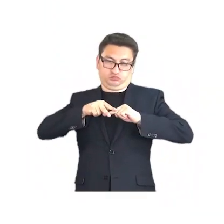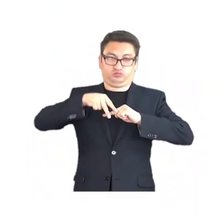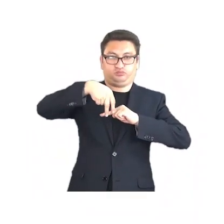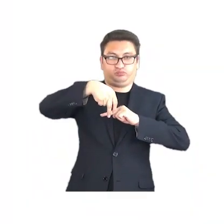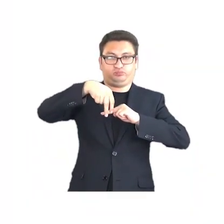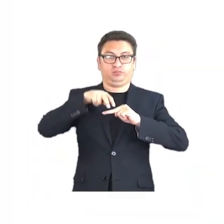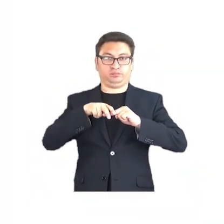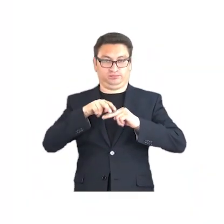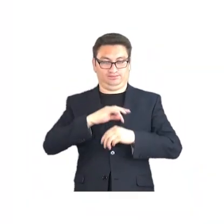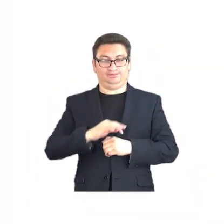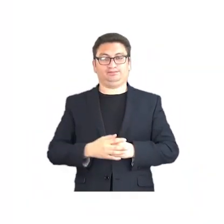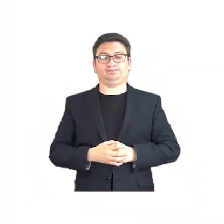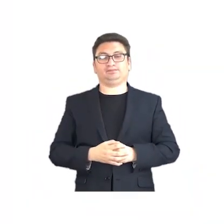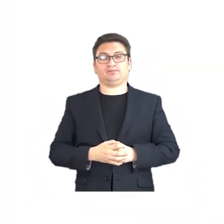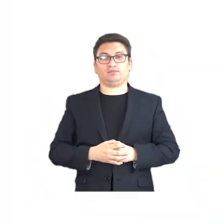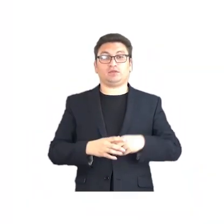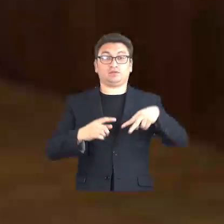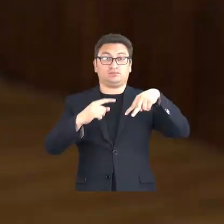Enderezamiento de rodillas.